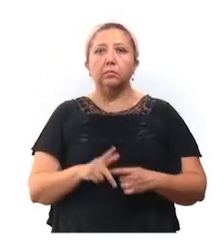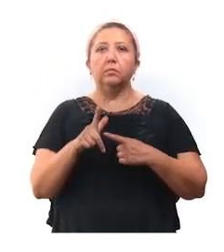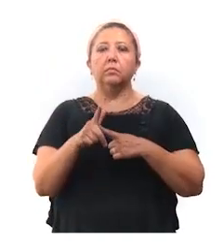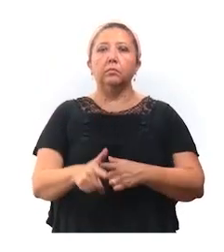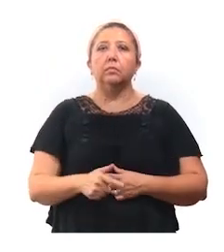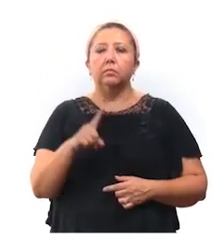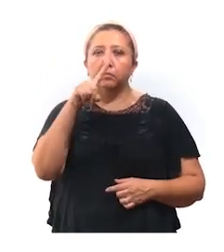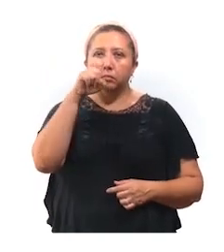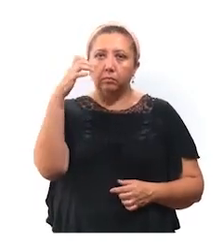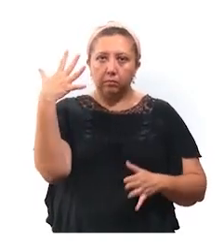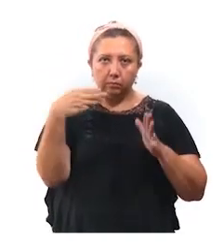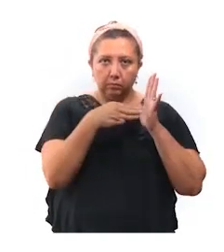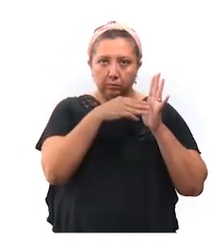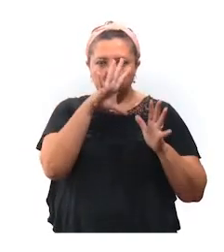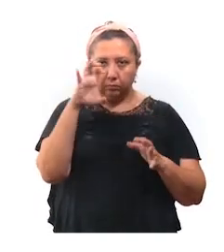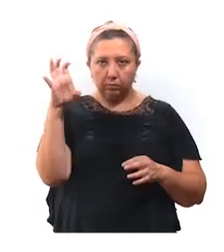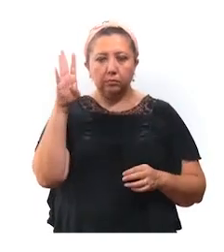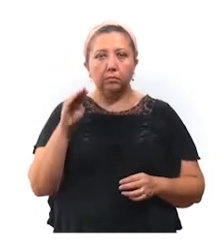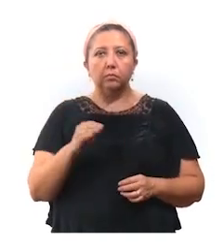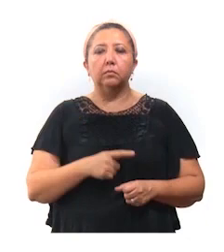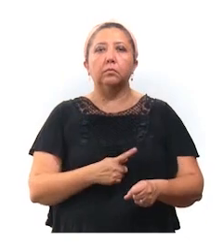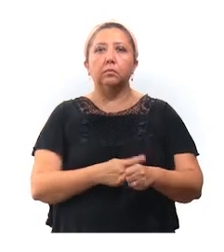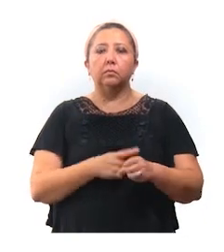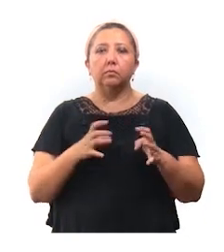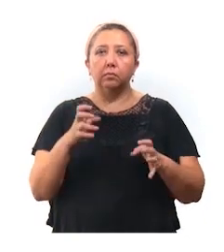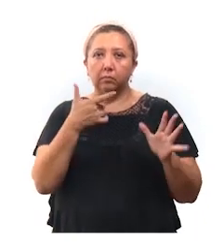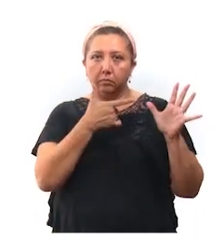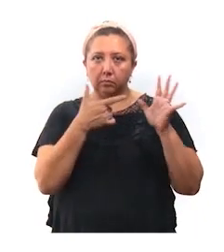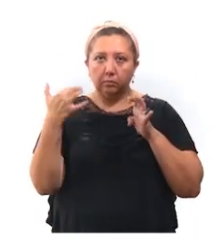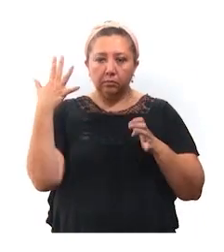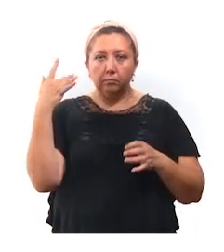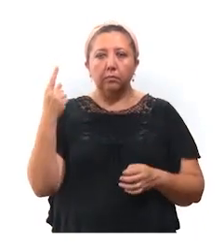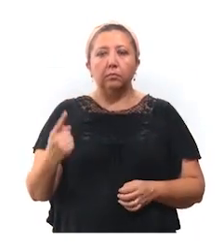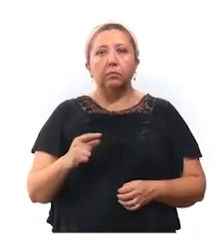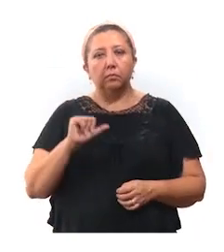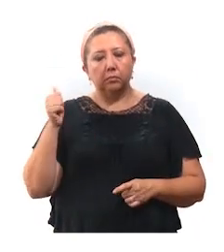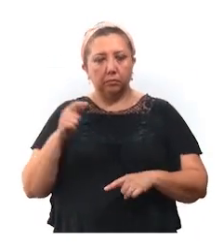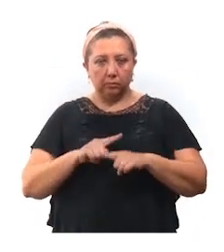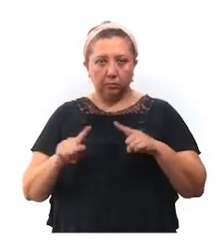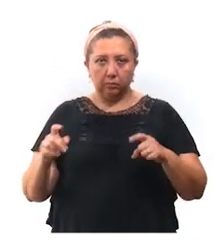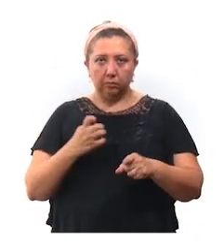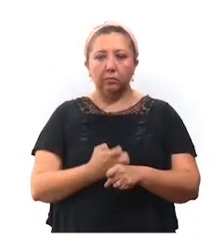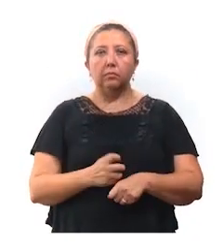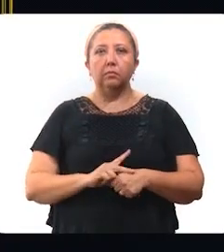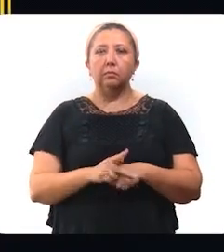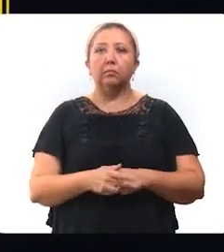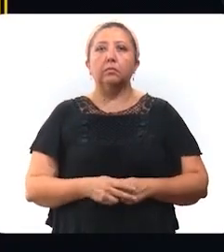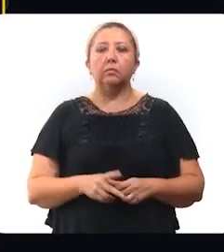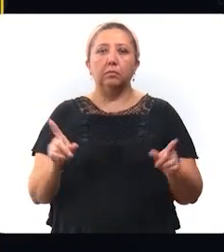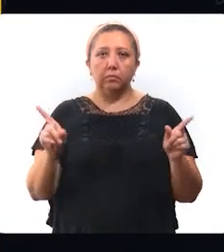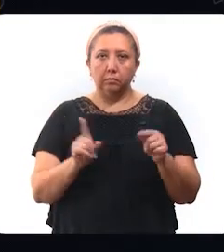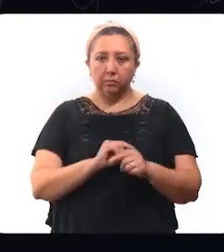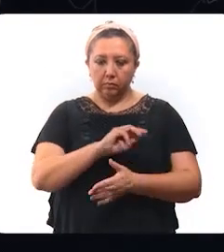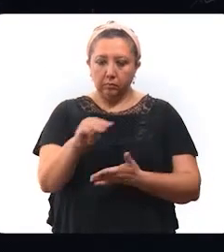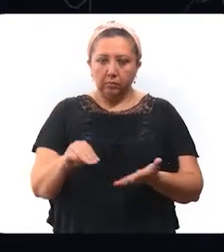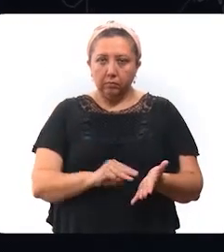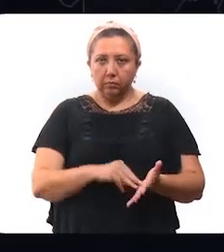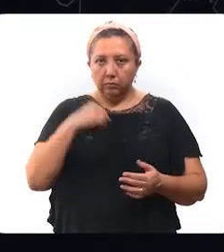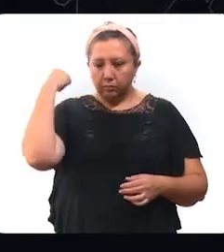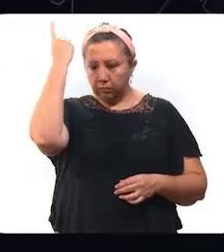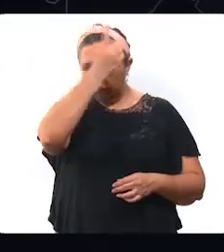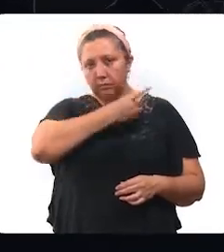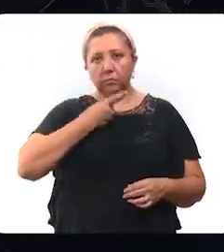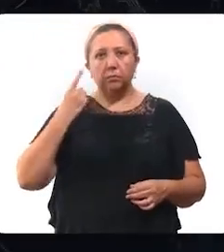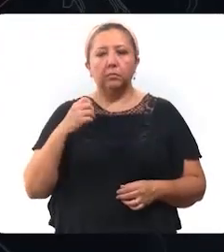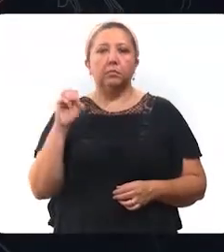casos, 105.590 positivos, 751 son de otro país u otro estado. Específicamente en Mérida se